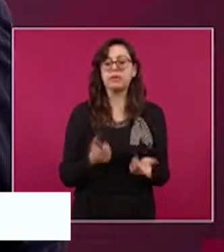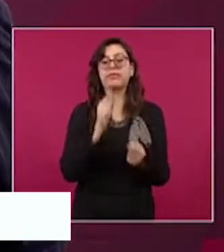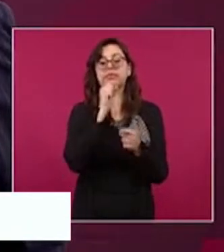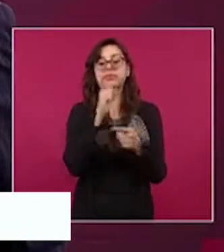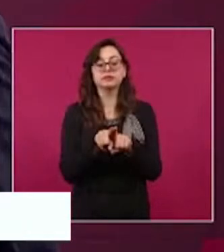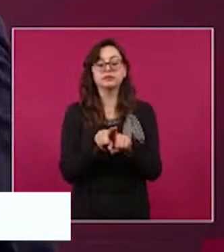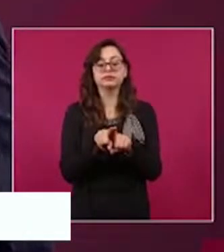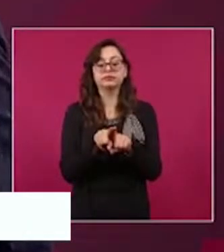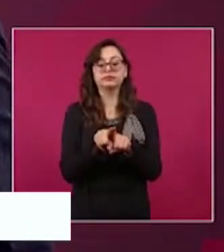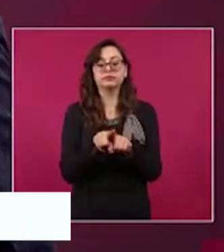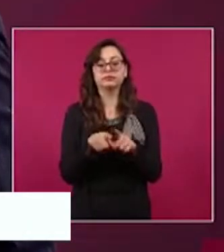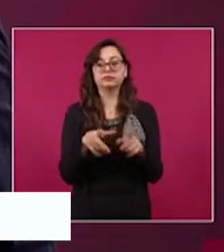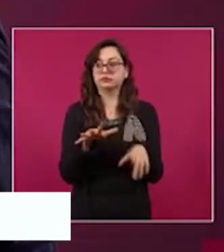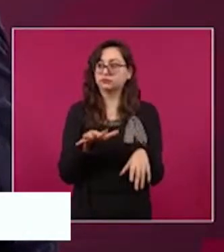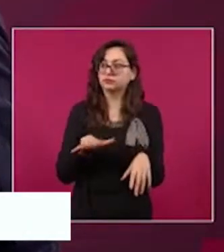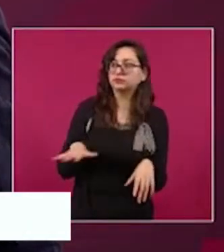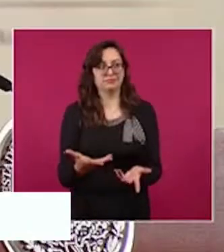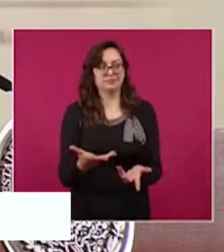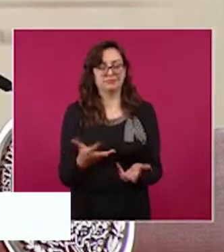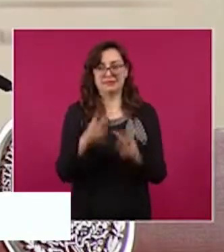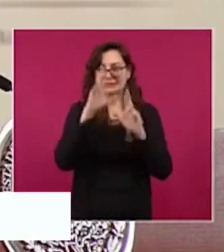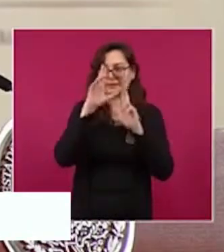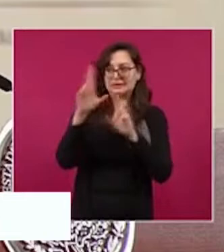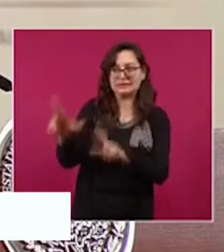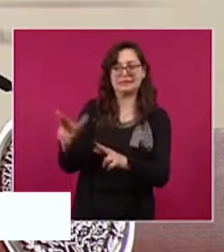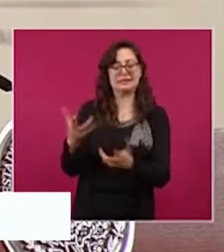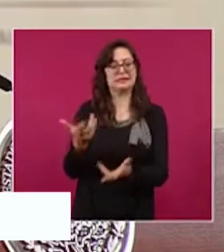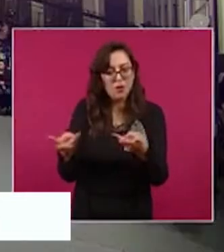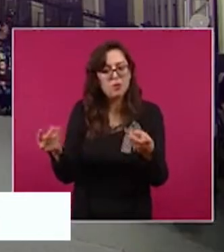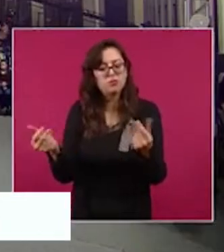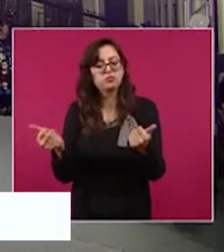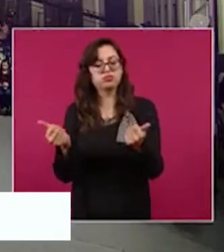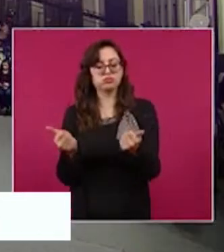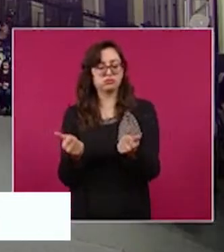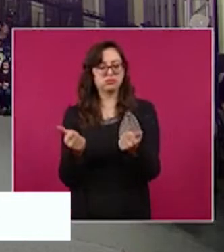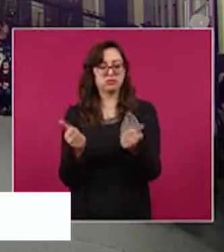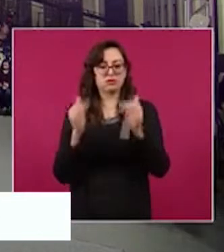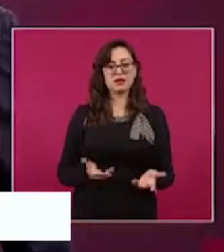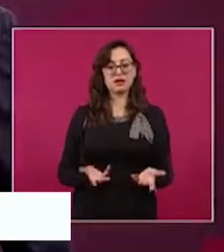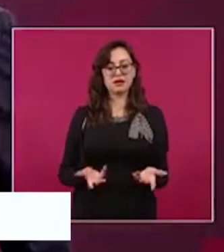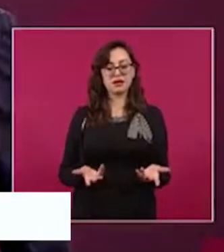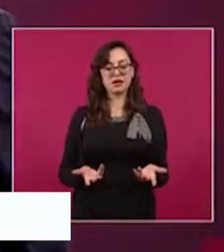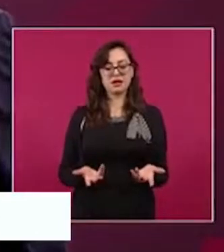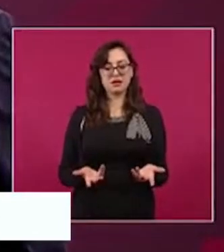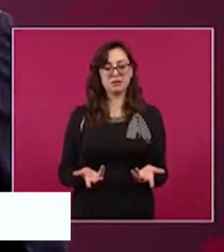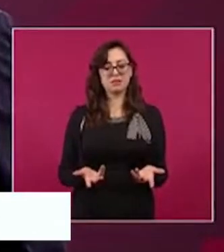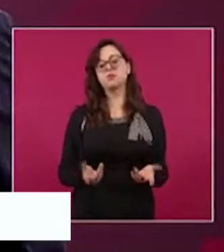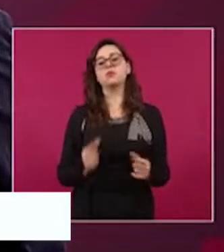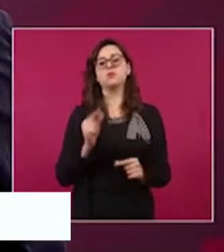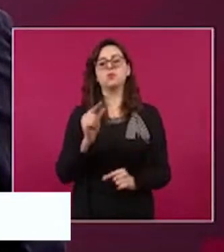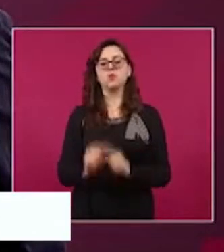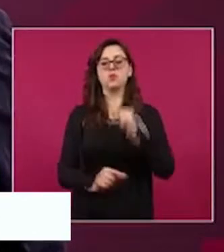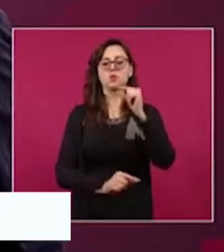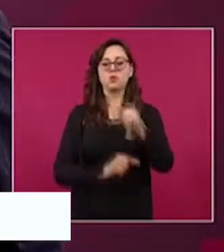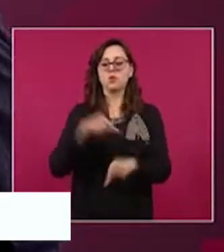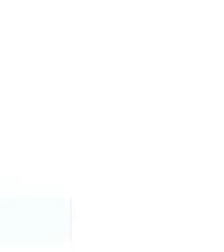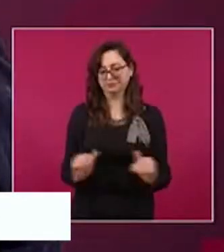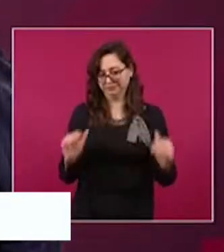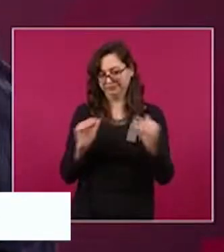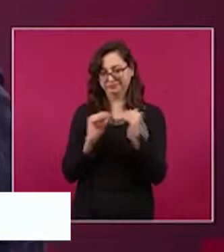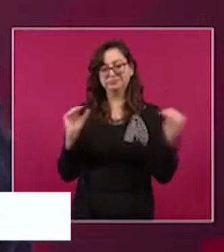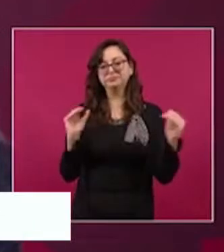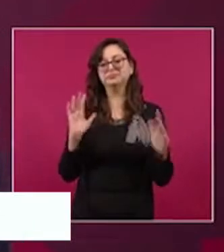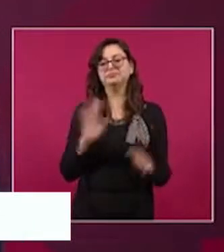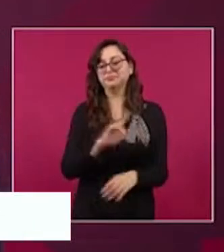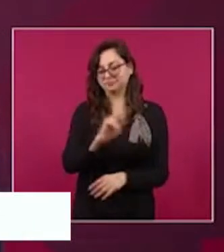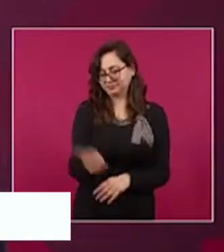sino por la salud pública, lo que contribuye a que se vaya purificando la vida pública en nuestro país.